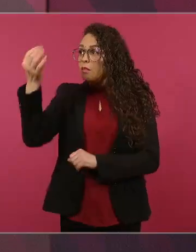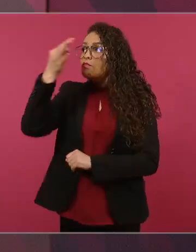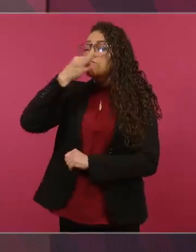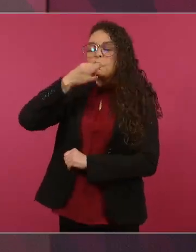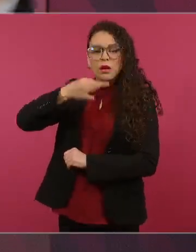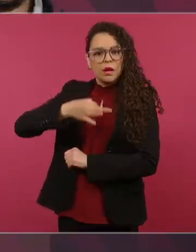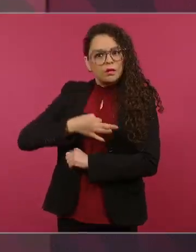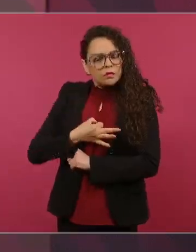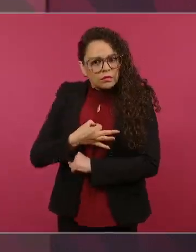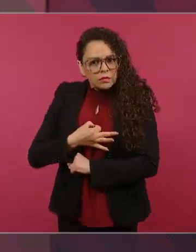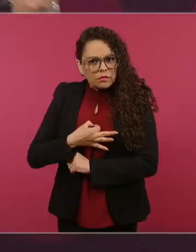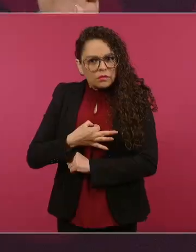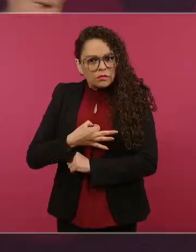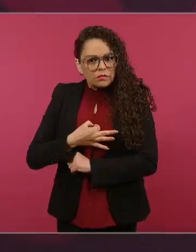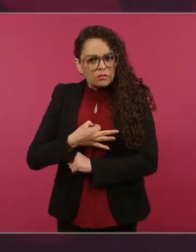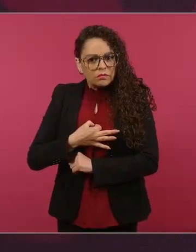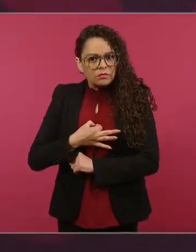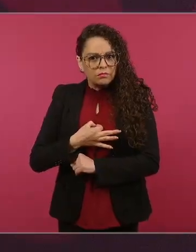Se supone que